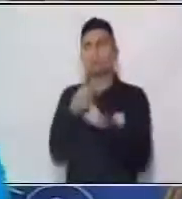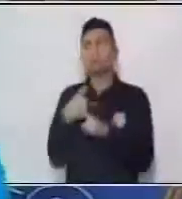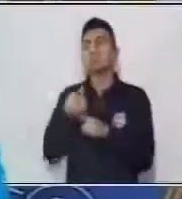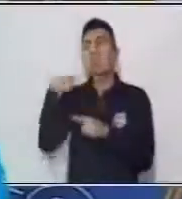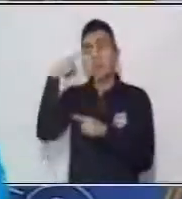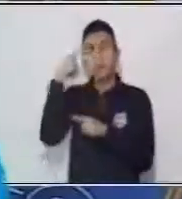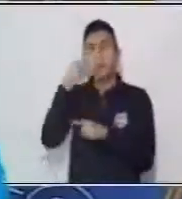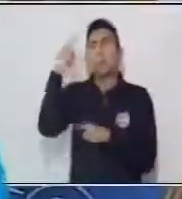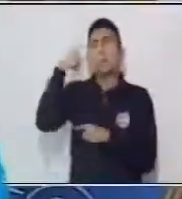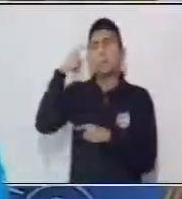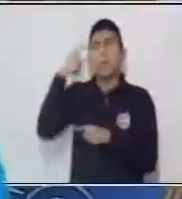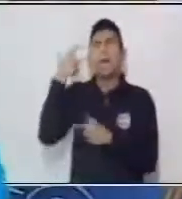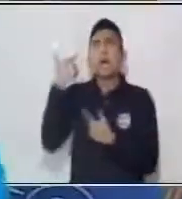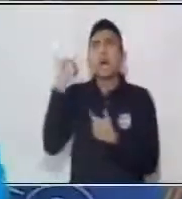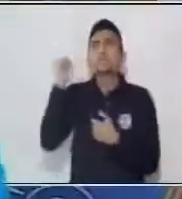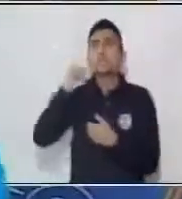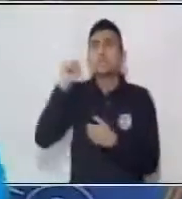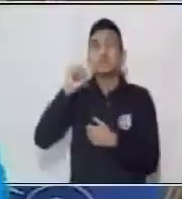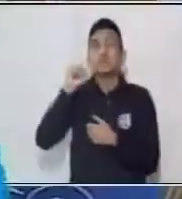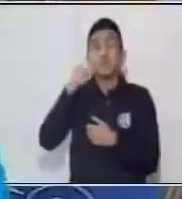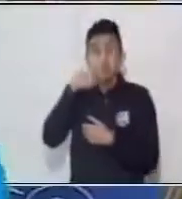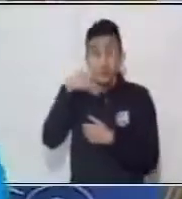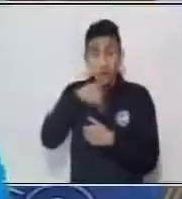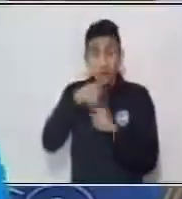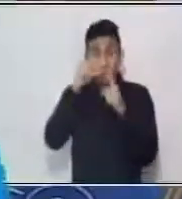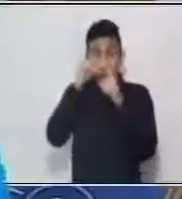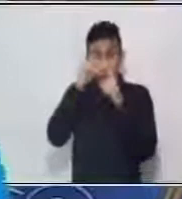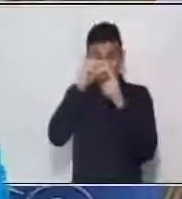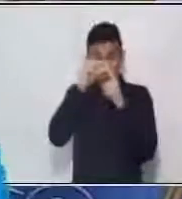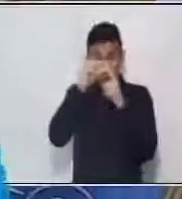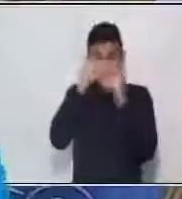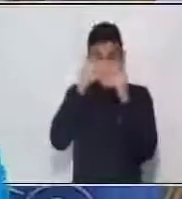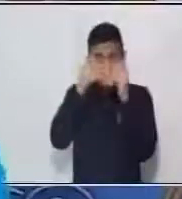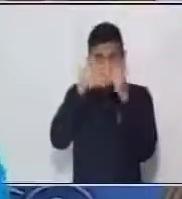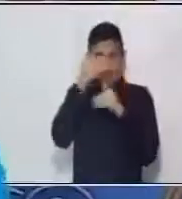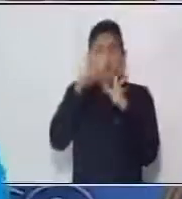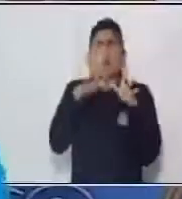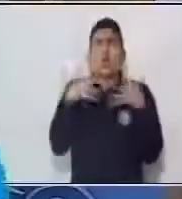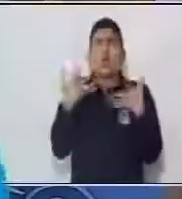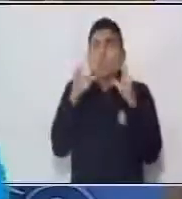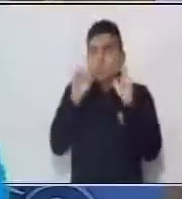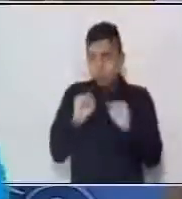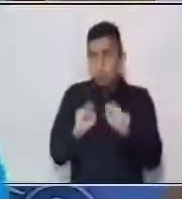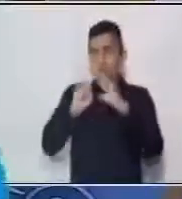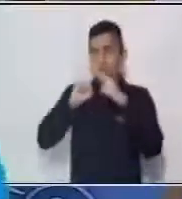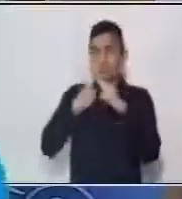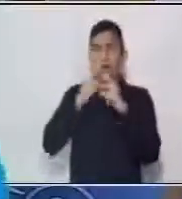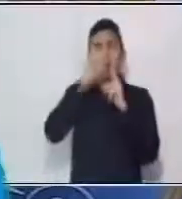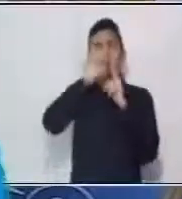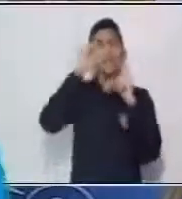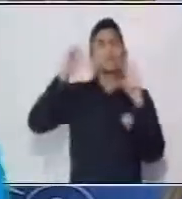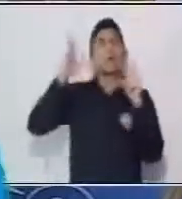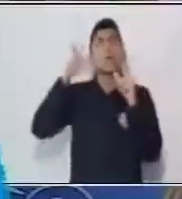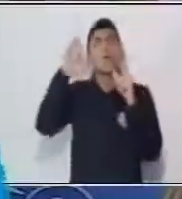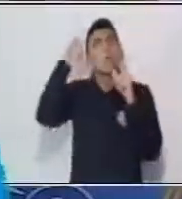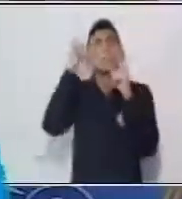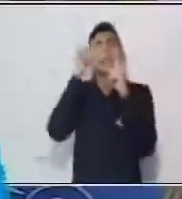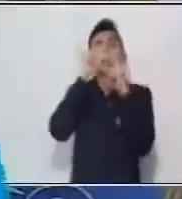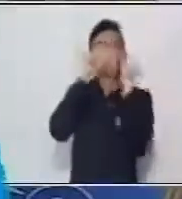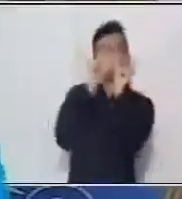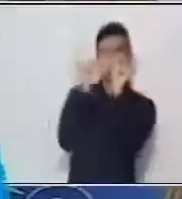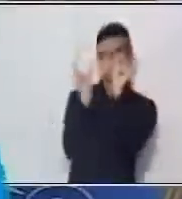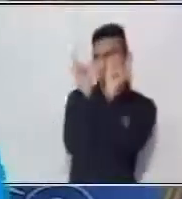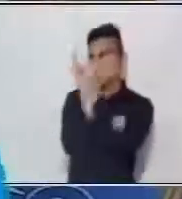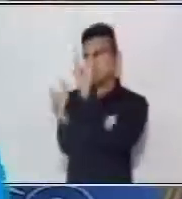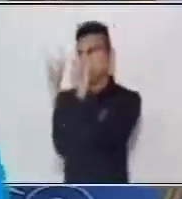bueno, tenemos desde una palabra sencilla hasta cómo se forma una oración y las acciones que también